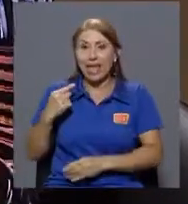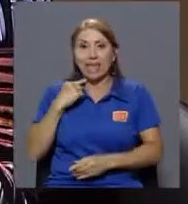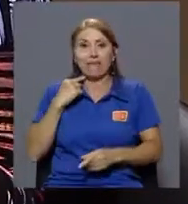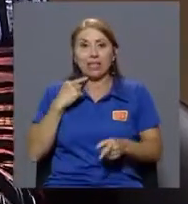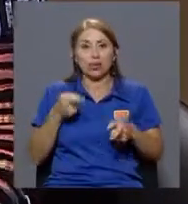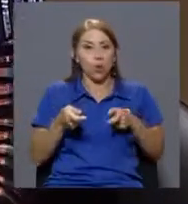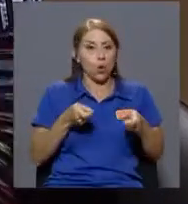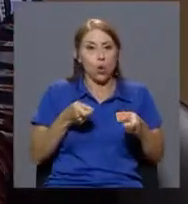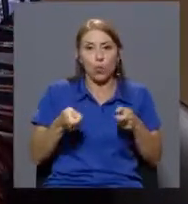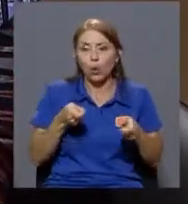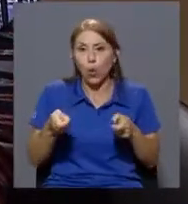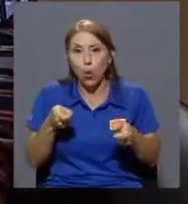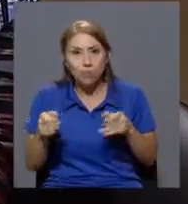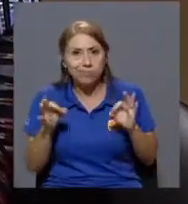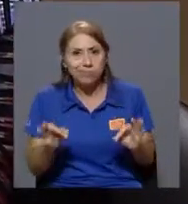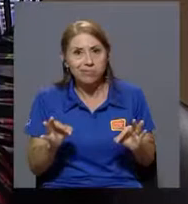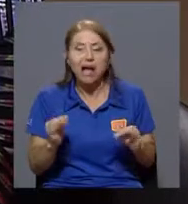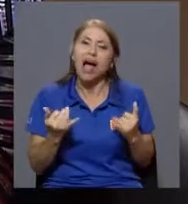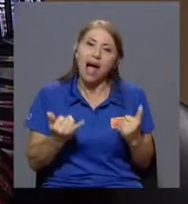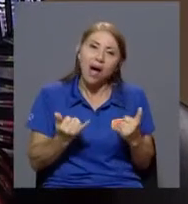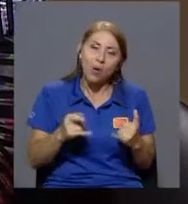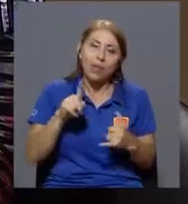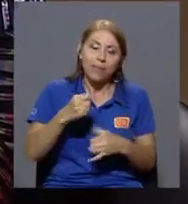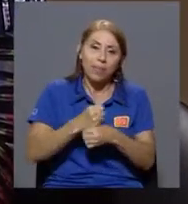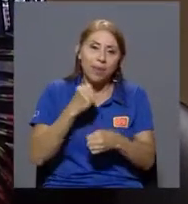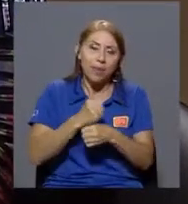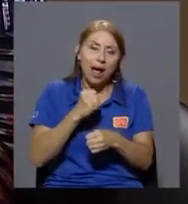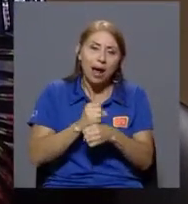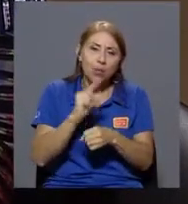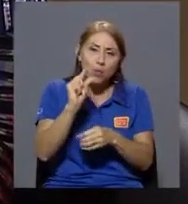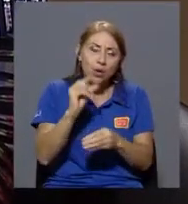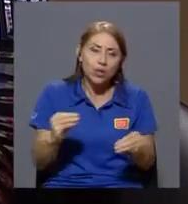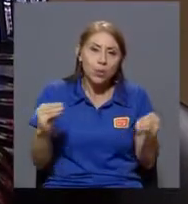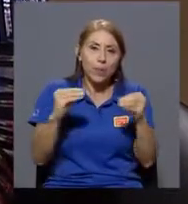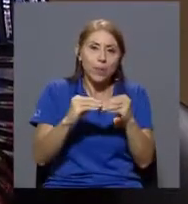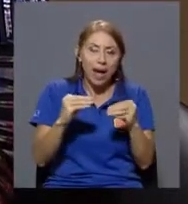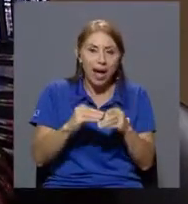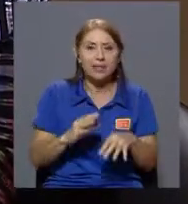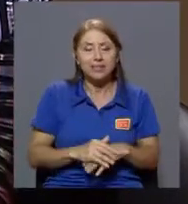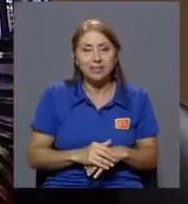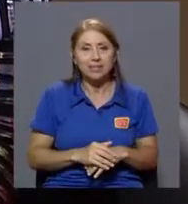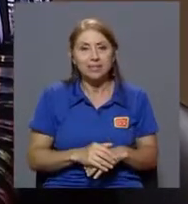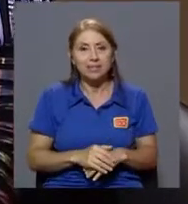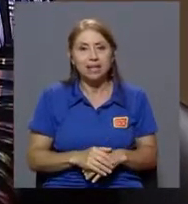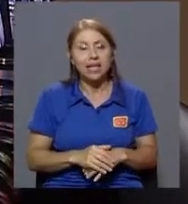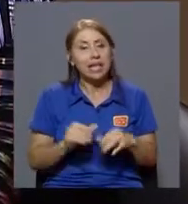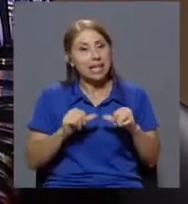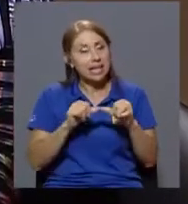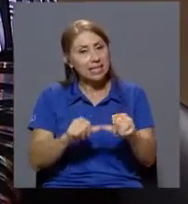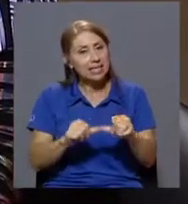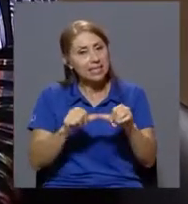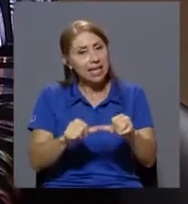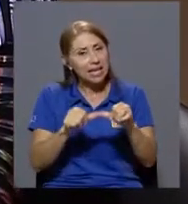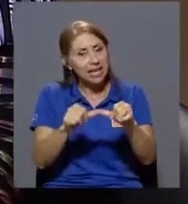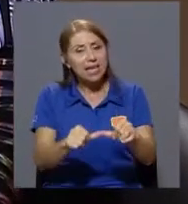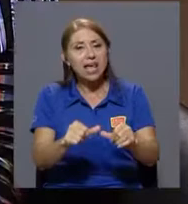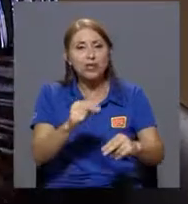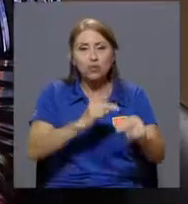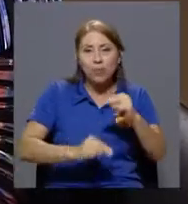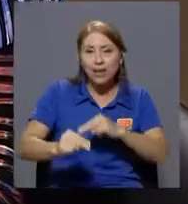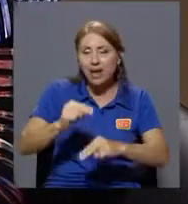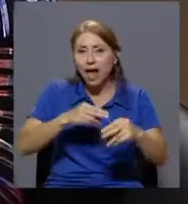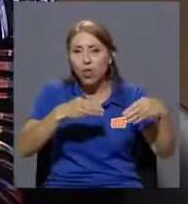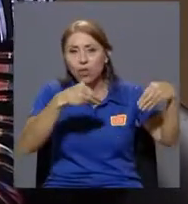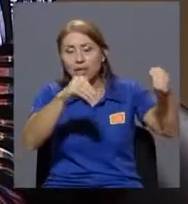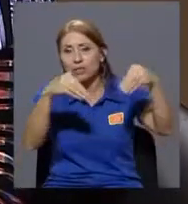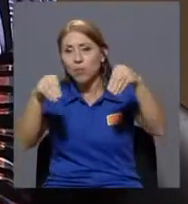control, ahora va a haber que trabajar un poquito más, uh-huh. Que seguía en su mercado de exportaciones con